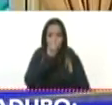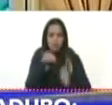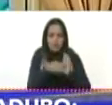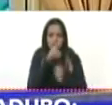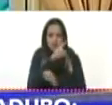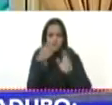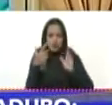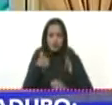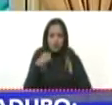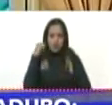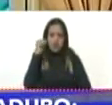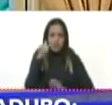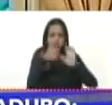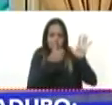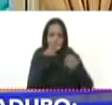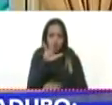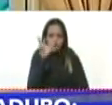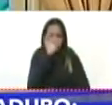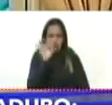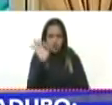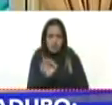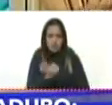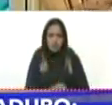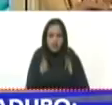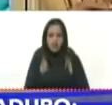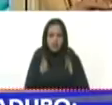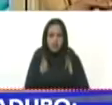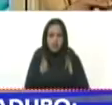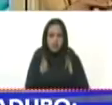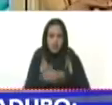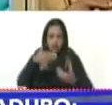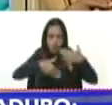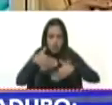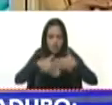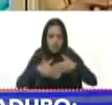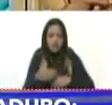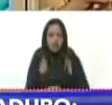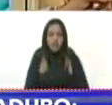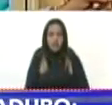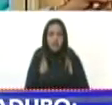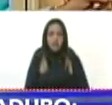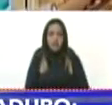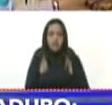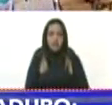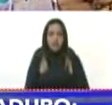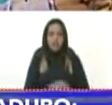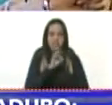gané con el 68% de los votantes. Y el